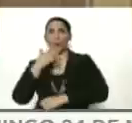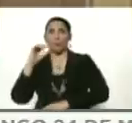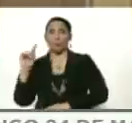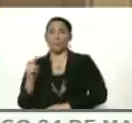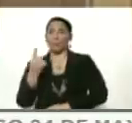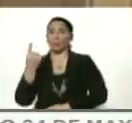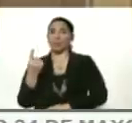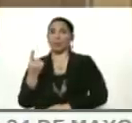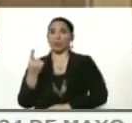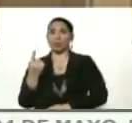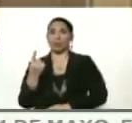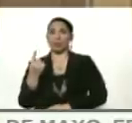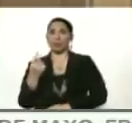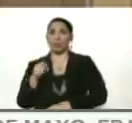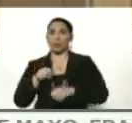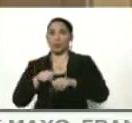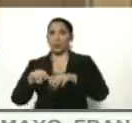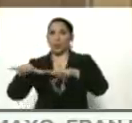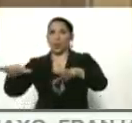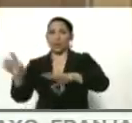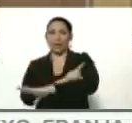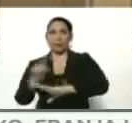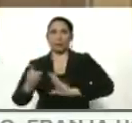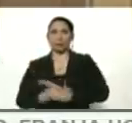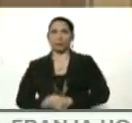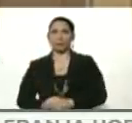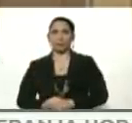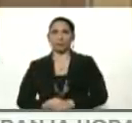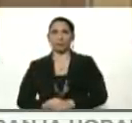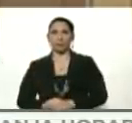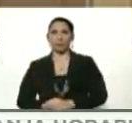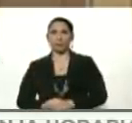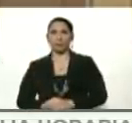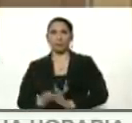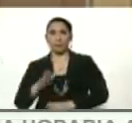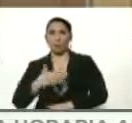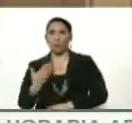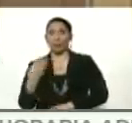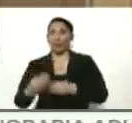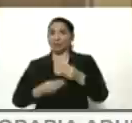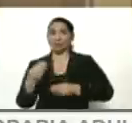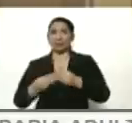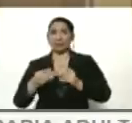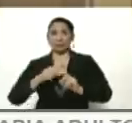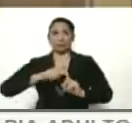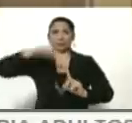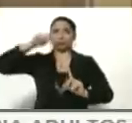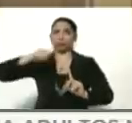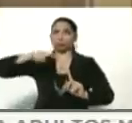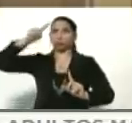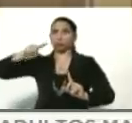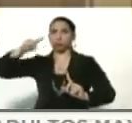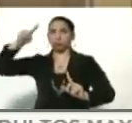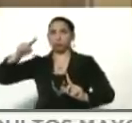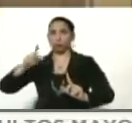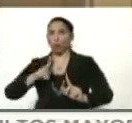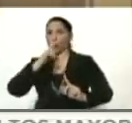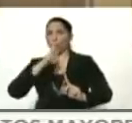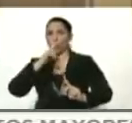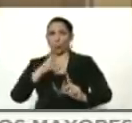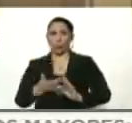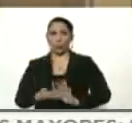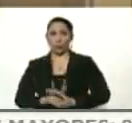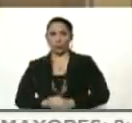se contagia muy rápido y puede dar, bueno, saltos cuantitativos y